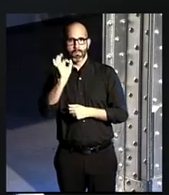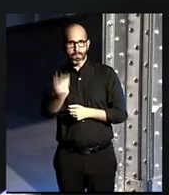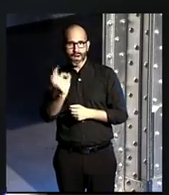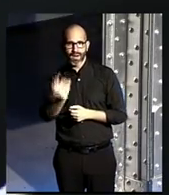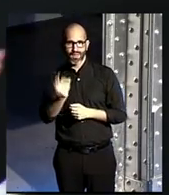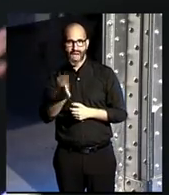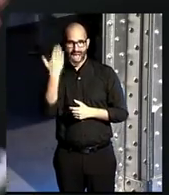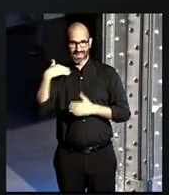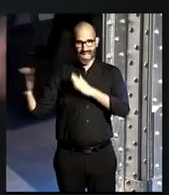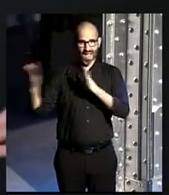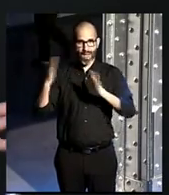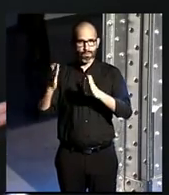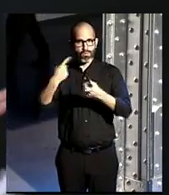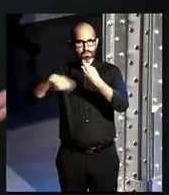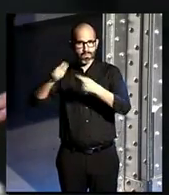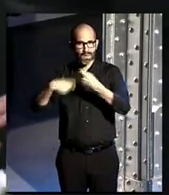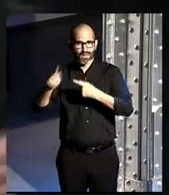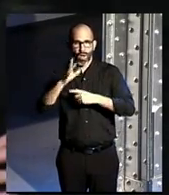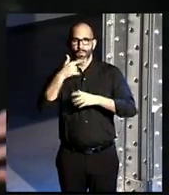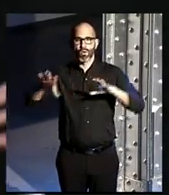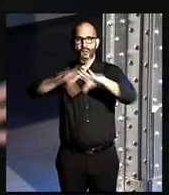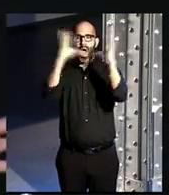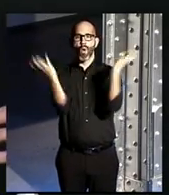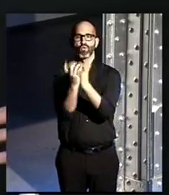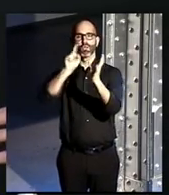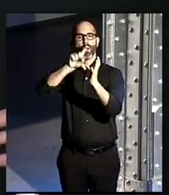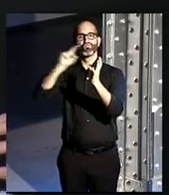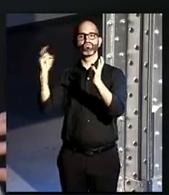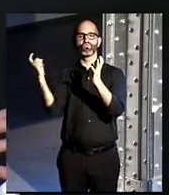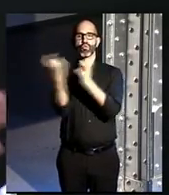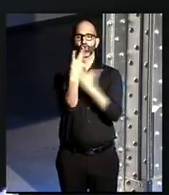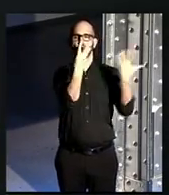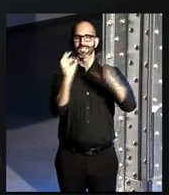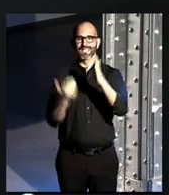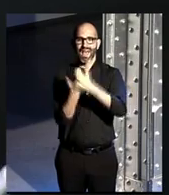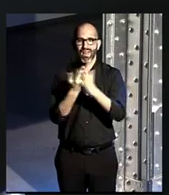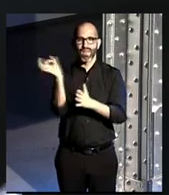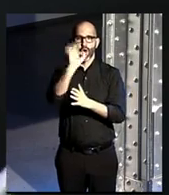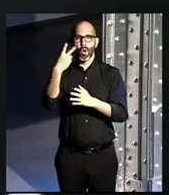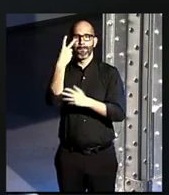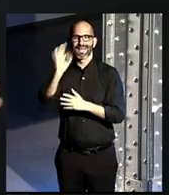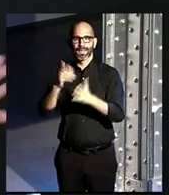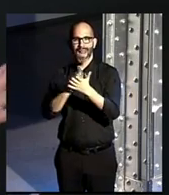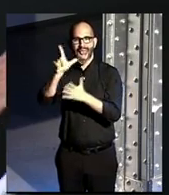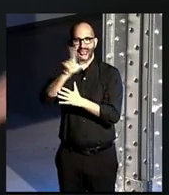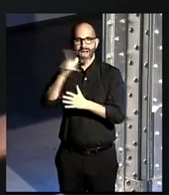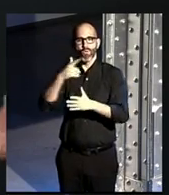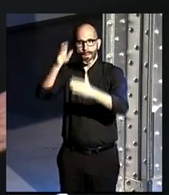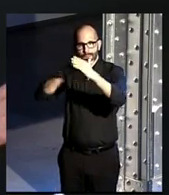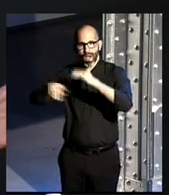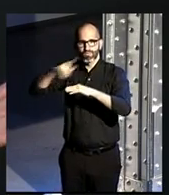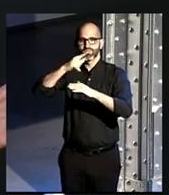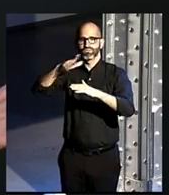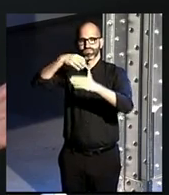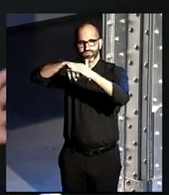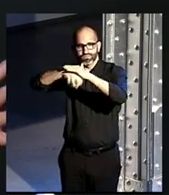ninguna novela, tampoco La Vuelta al Mundo en 80 días o 20.000 leguas de viaje submarino se vendieron tan bien como París